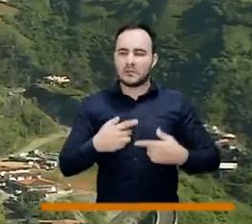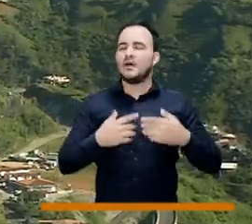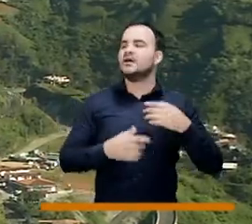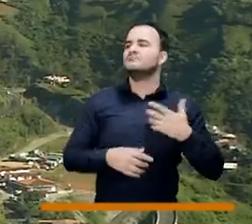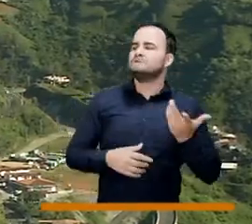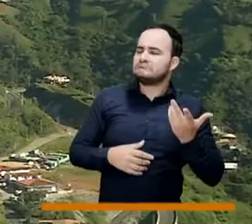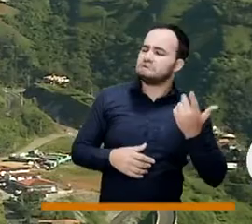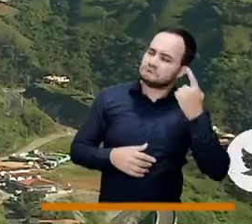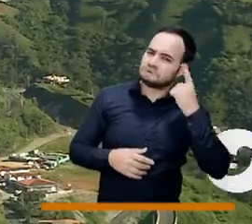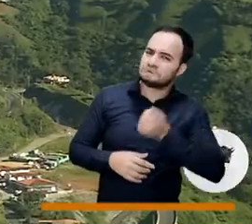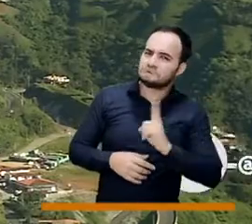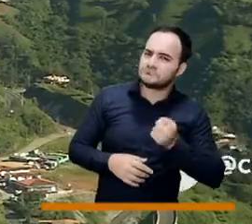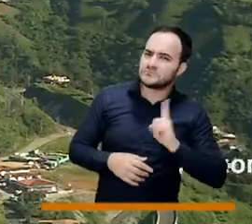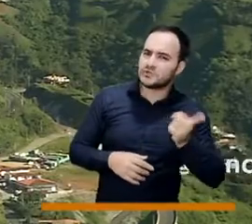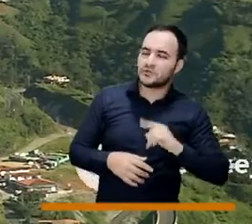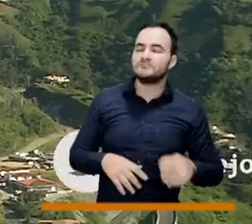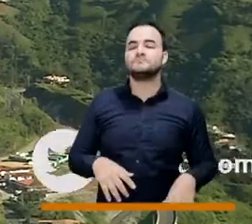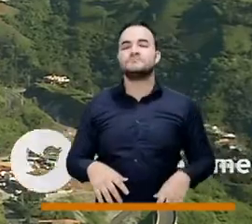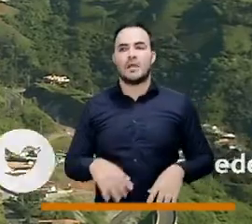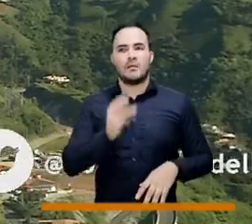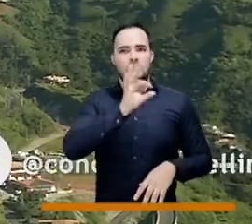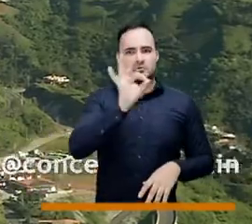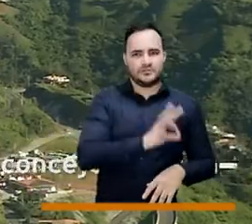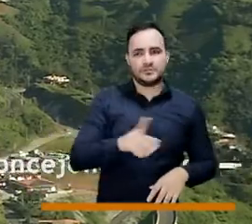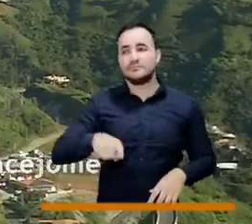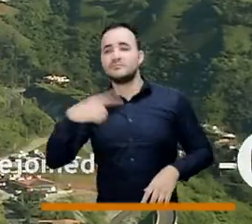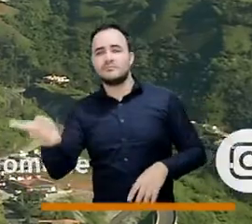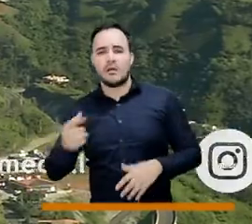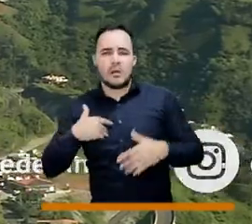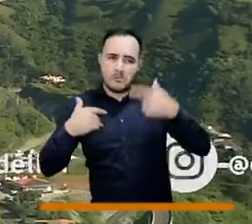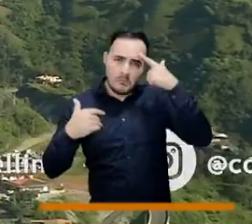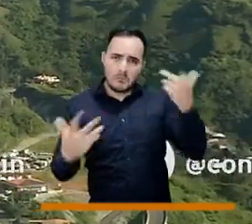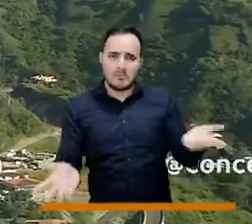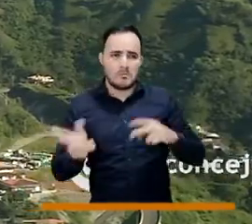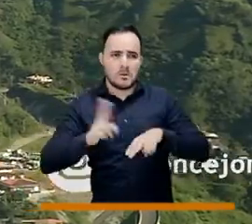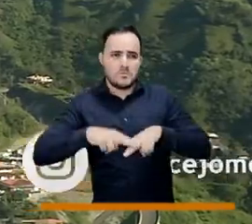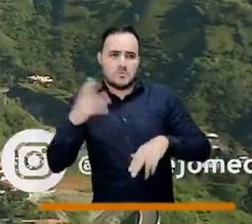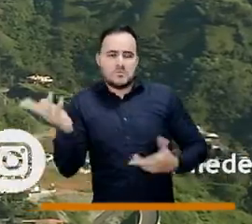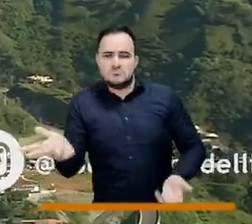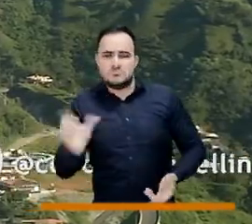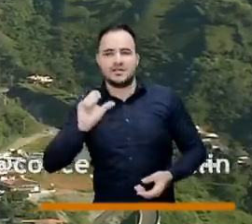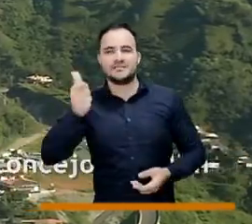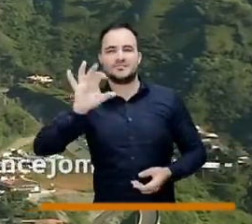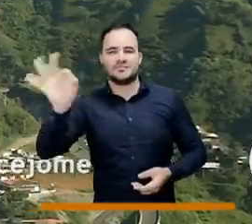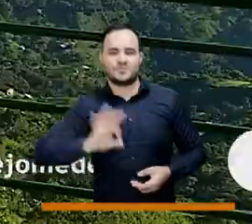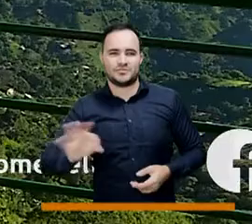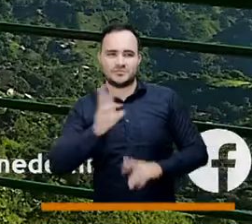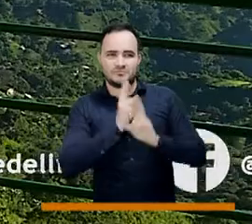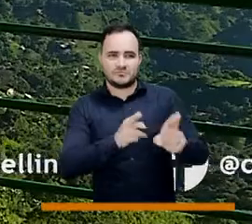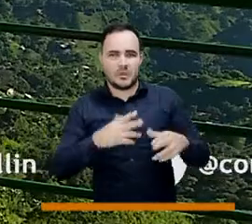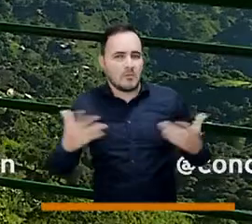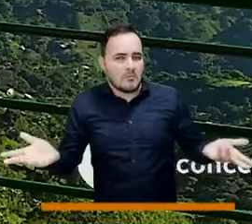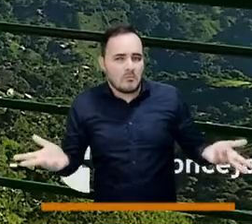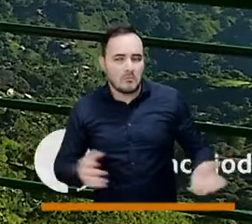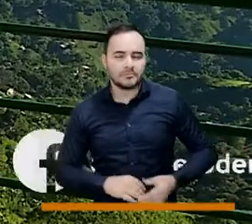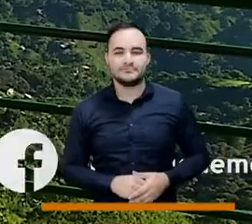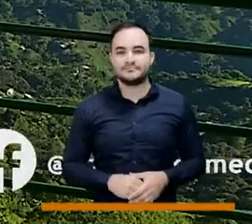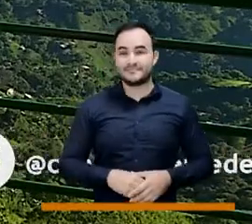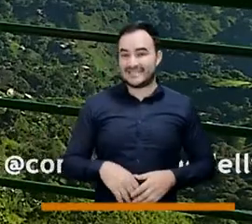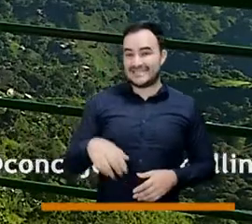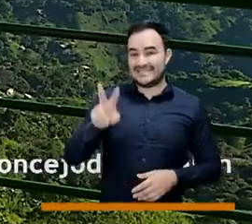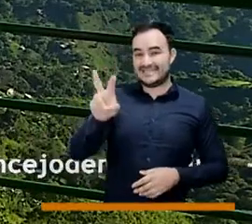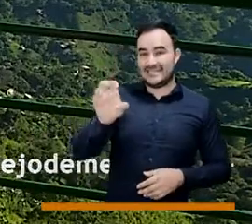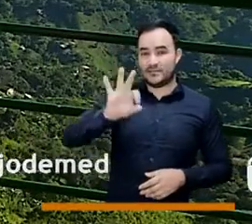preocupante. Es indiferente, el 10% de las personas que han respondido nuestra encuesta en las redes sociales dice que es indiferente y